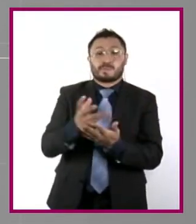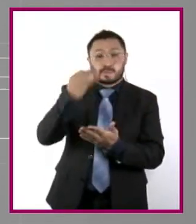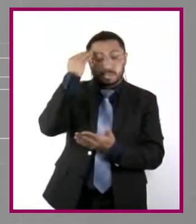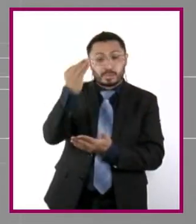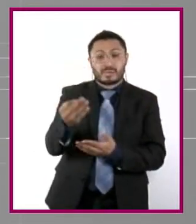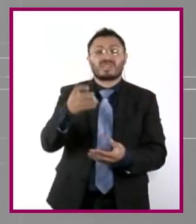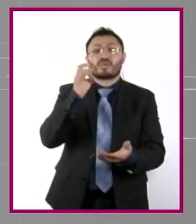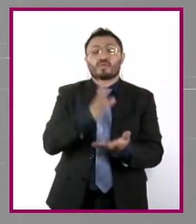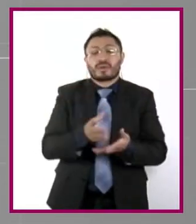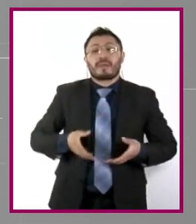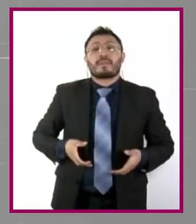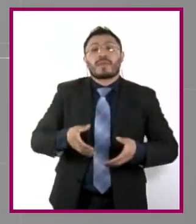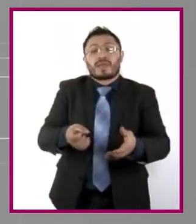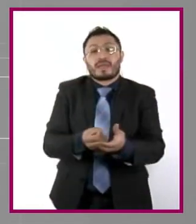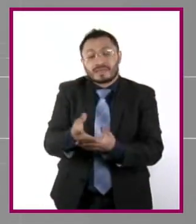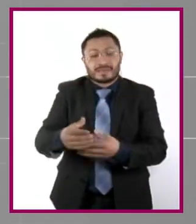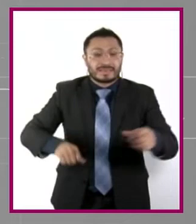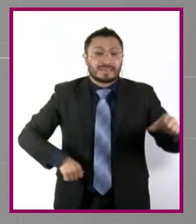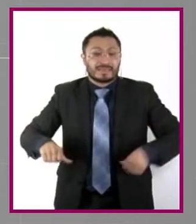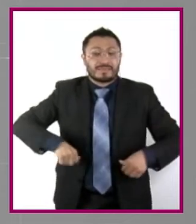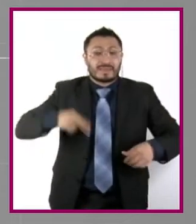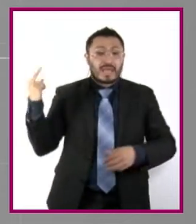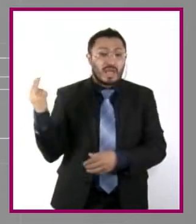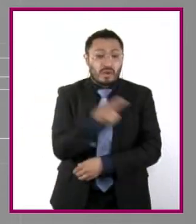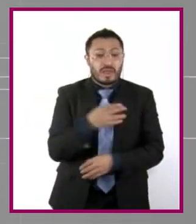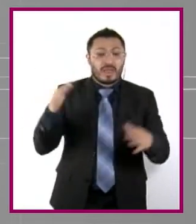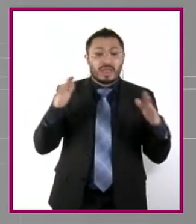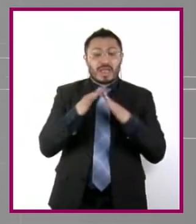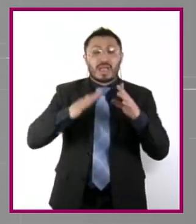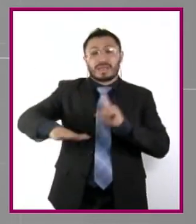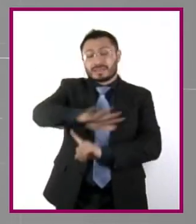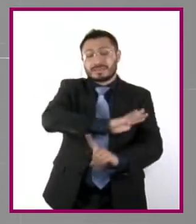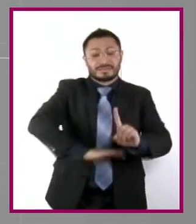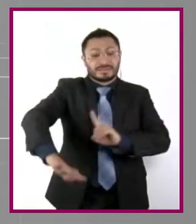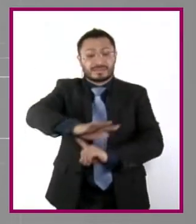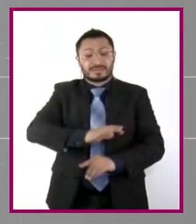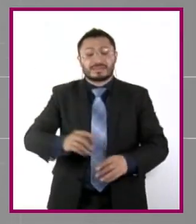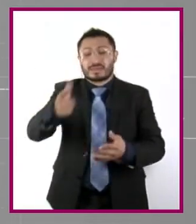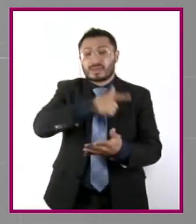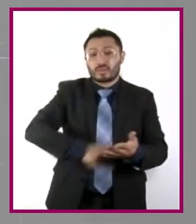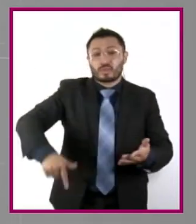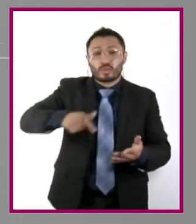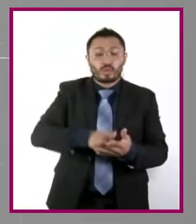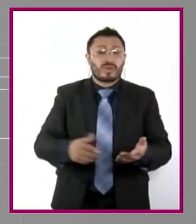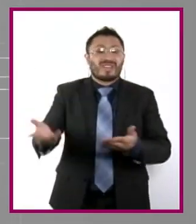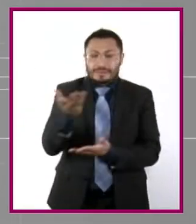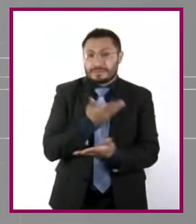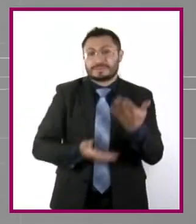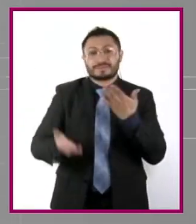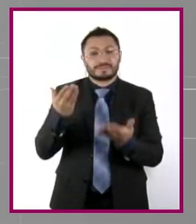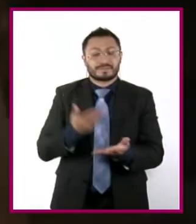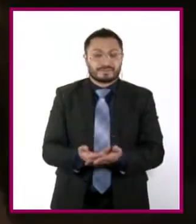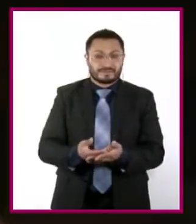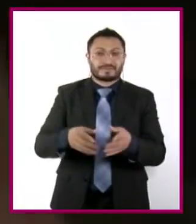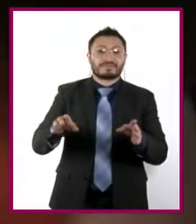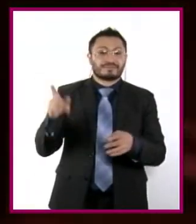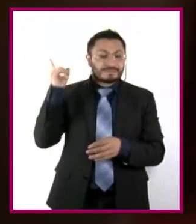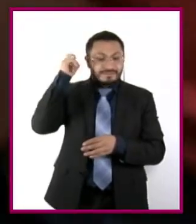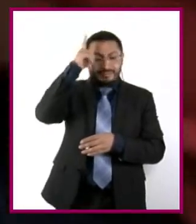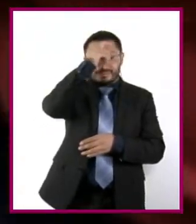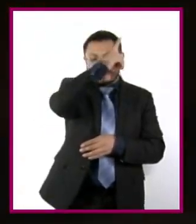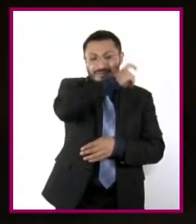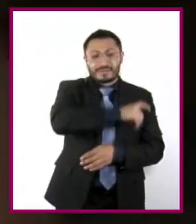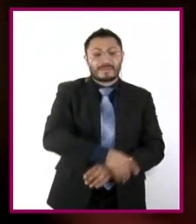para las actividades necesarias. La casa y nuestro entorno familiar es uno de los espacios donde la convivencia ha sido compleja,